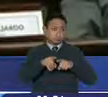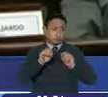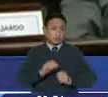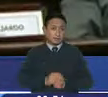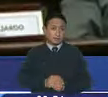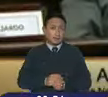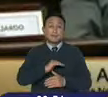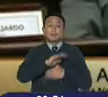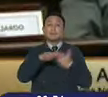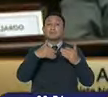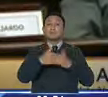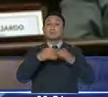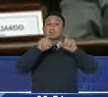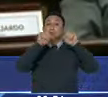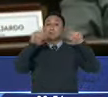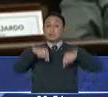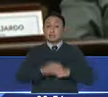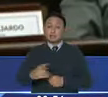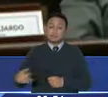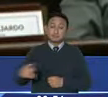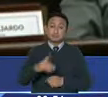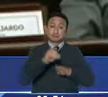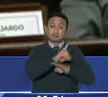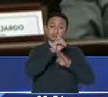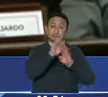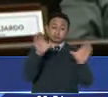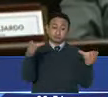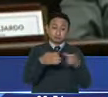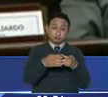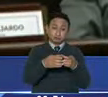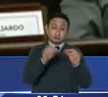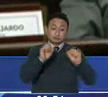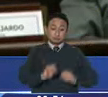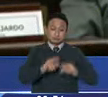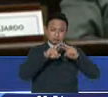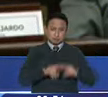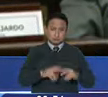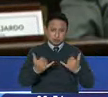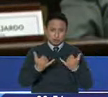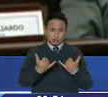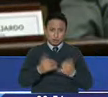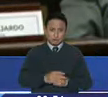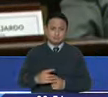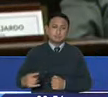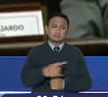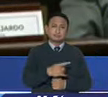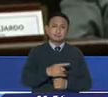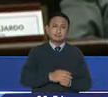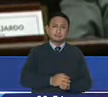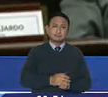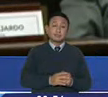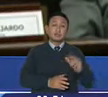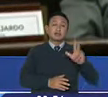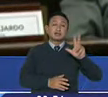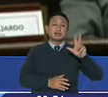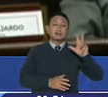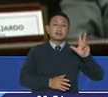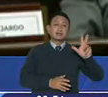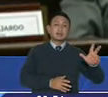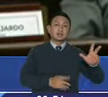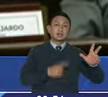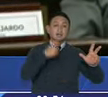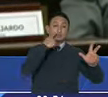las empresas, al momento de conformar su directorio, deberán observar, como hemos mencionado, que por cada 3 integrantes,